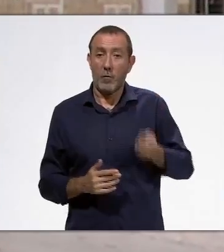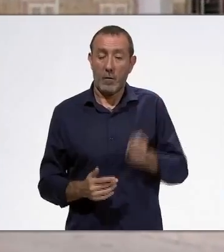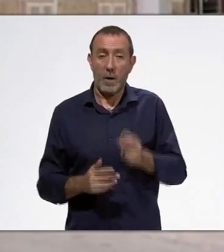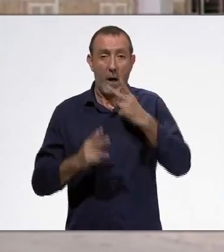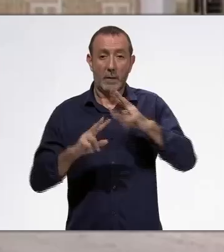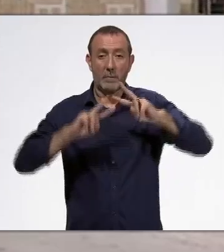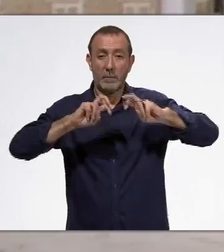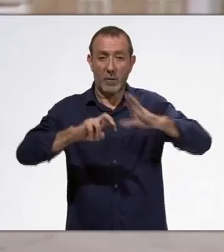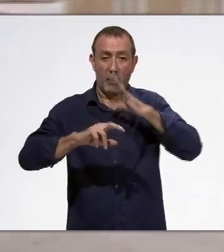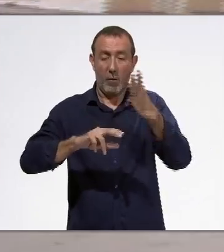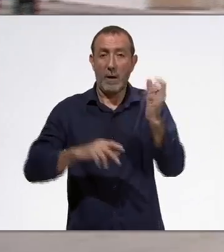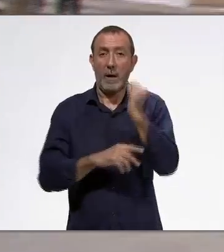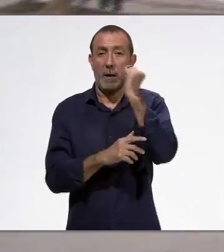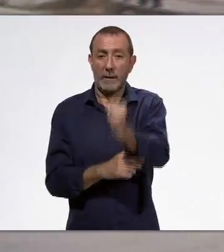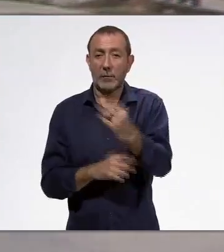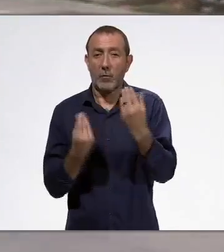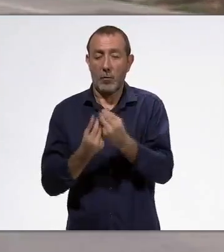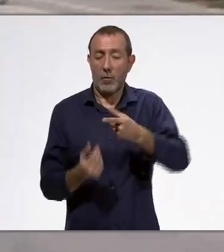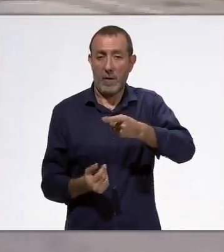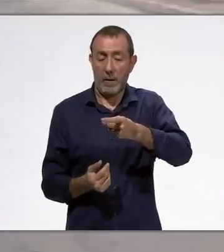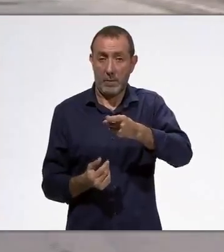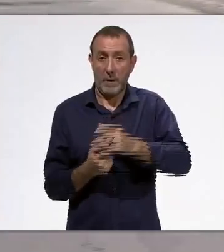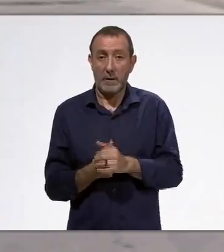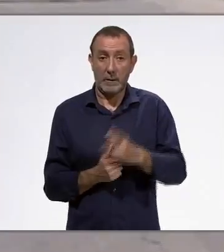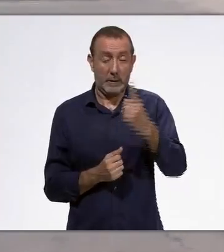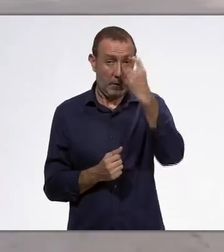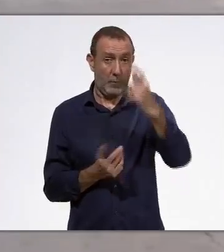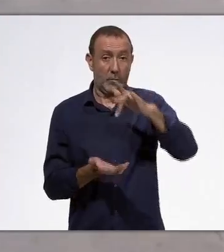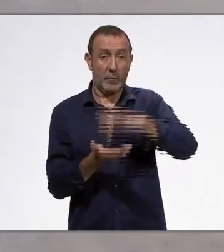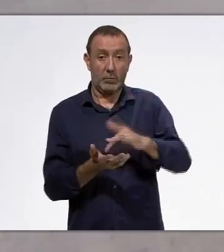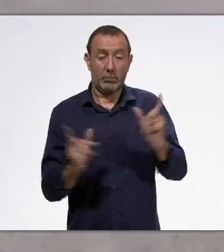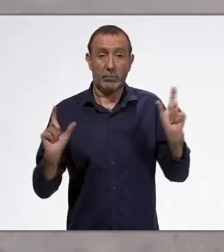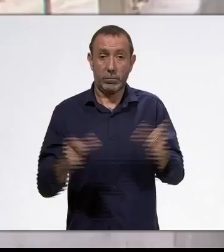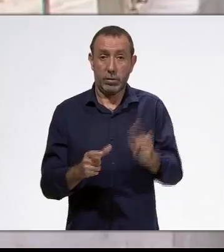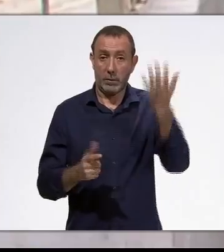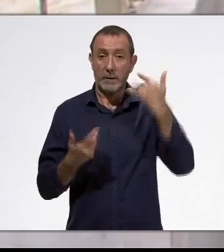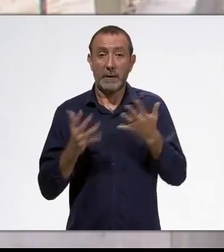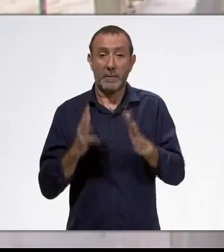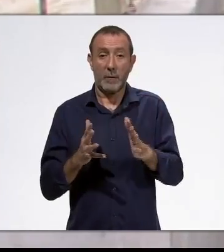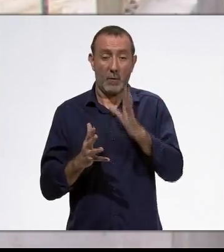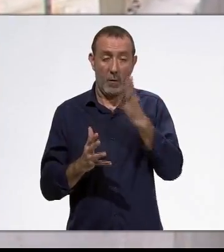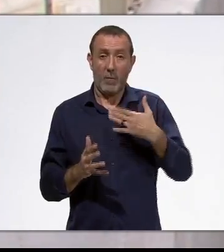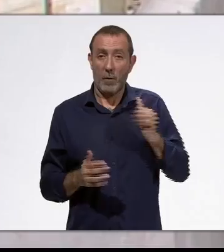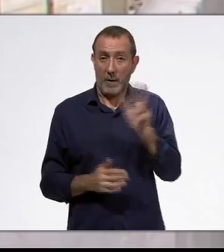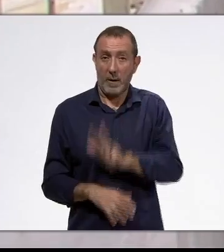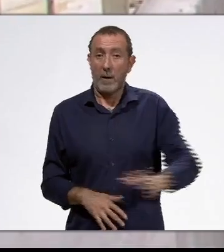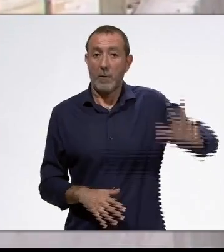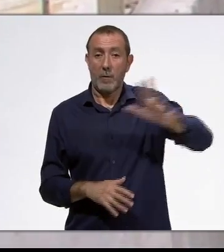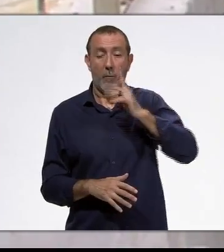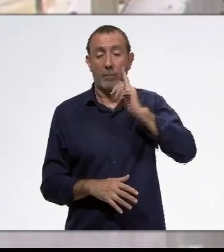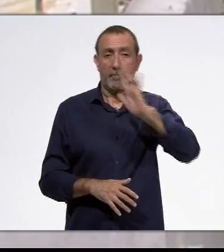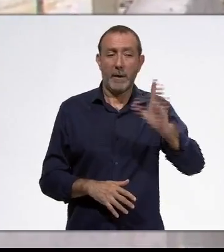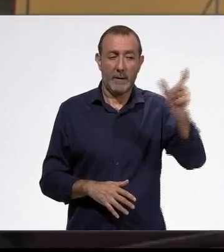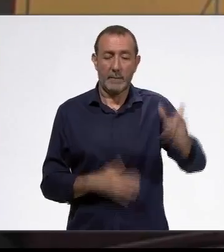está investigado por un delito de asesinato con arma de fuego recordemos que fue detenido el miércoles por agentes a la Policía Nacional como